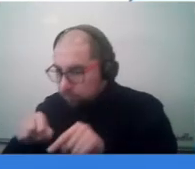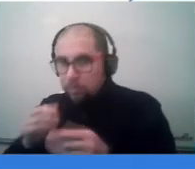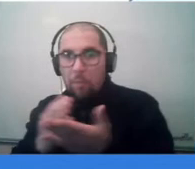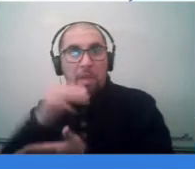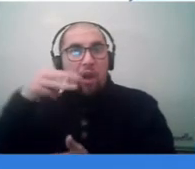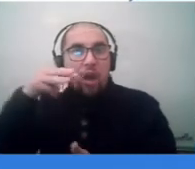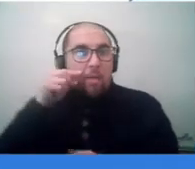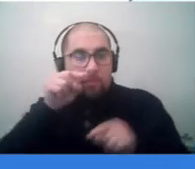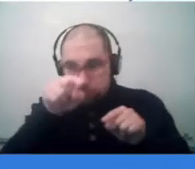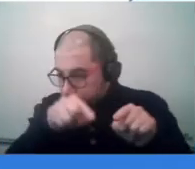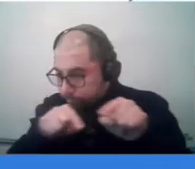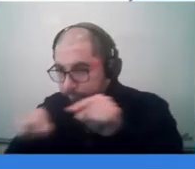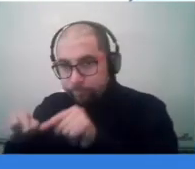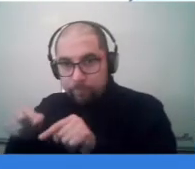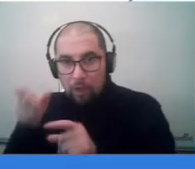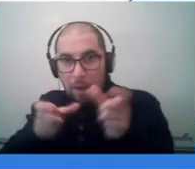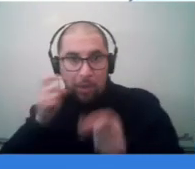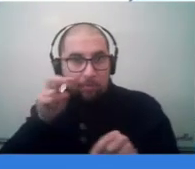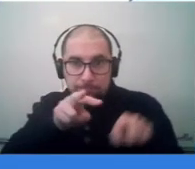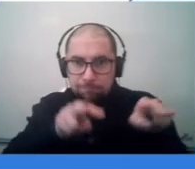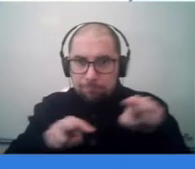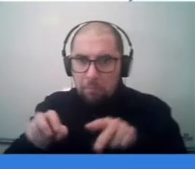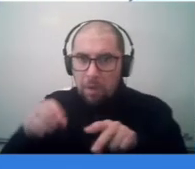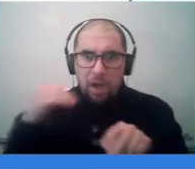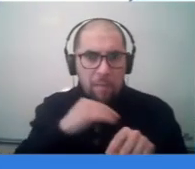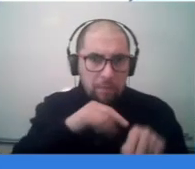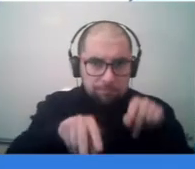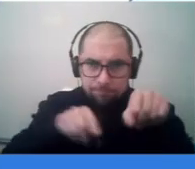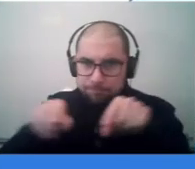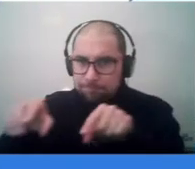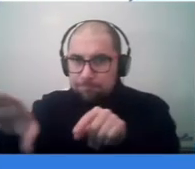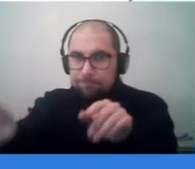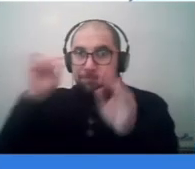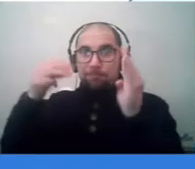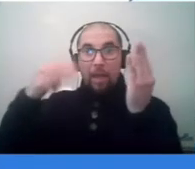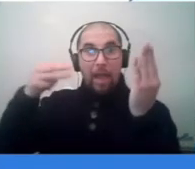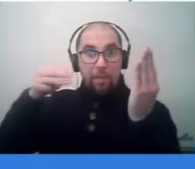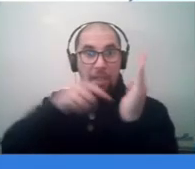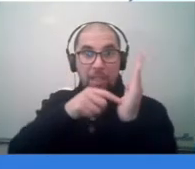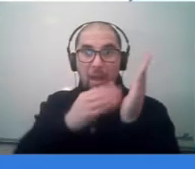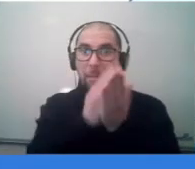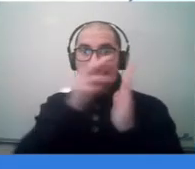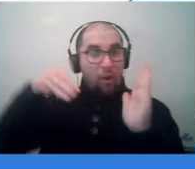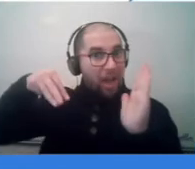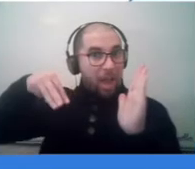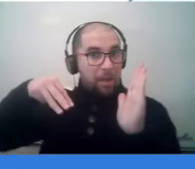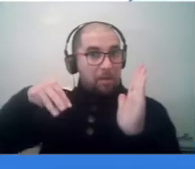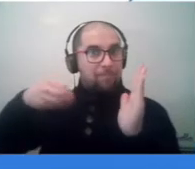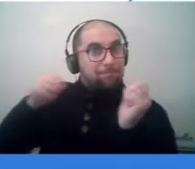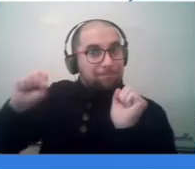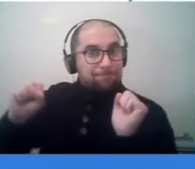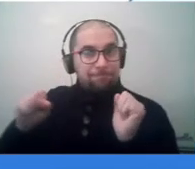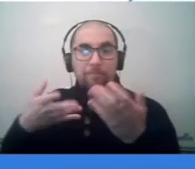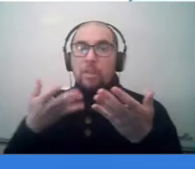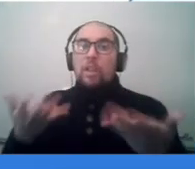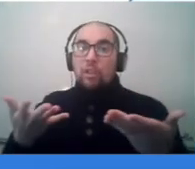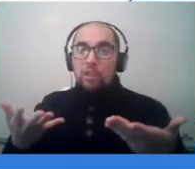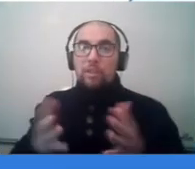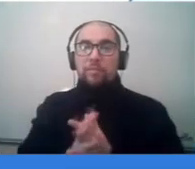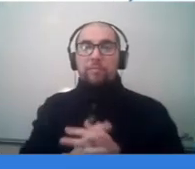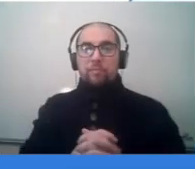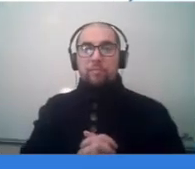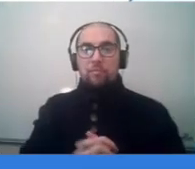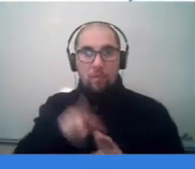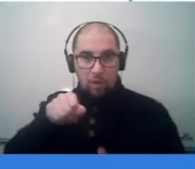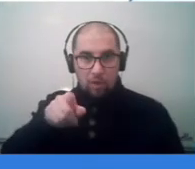"-m". Los jugadores deben mirar todas las tarjetas y encontrar rápidamente una que cumpla con el criterio. En